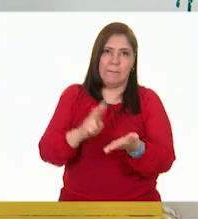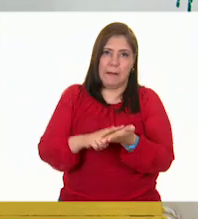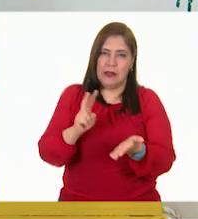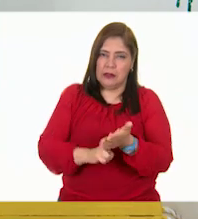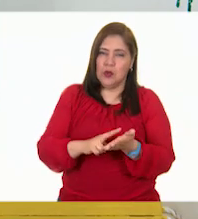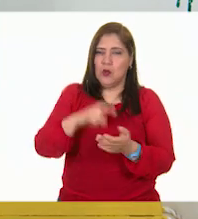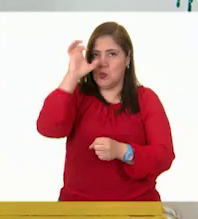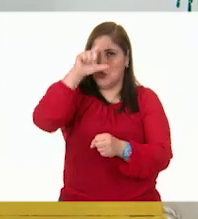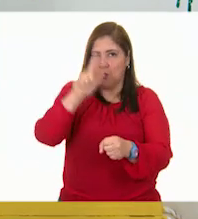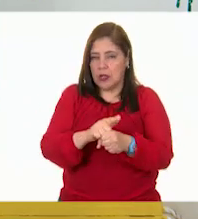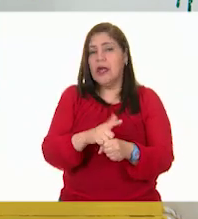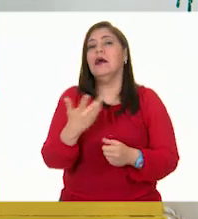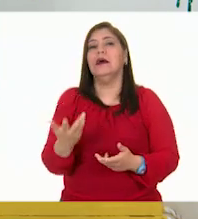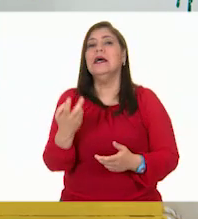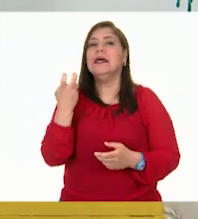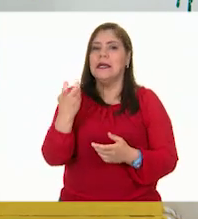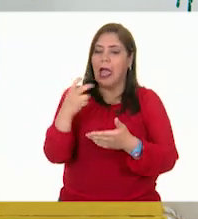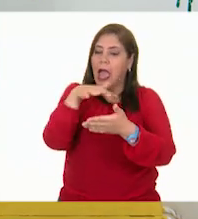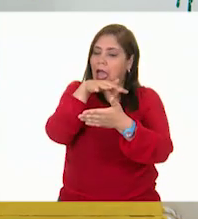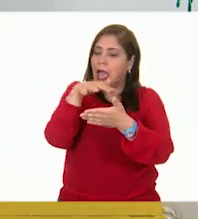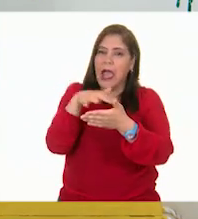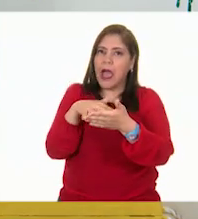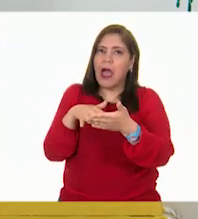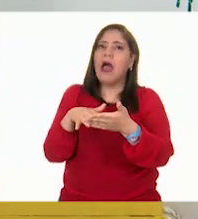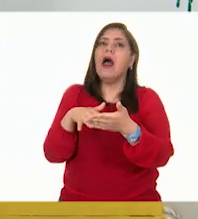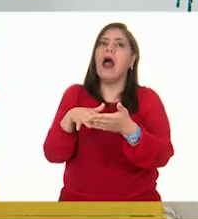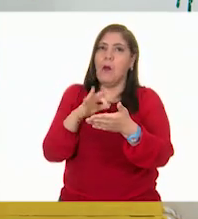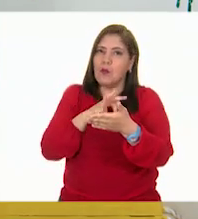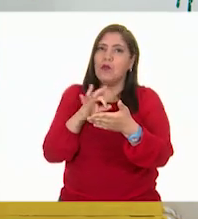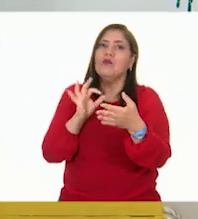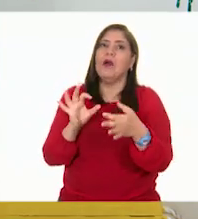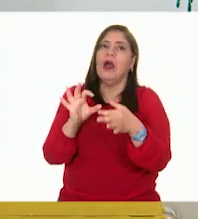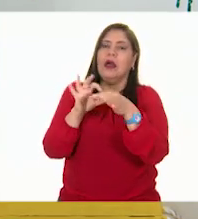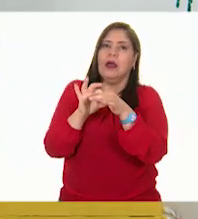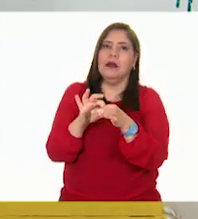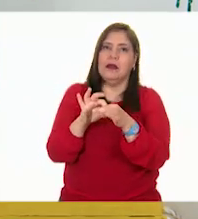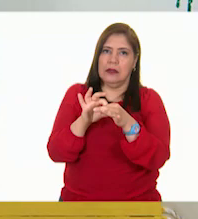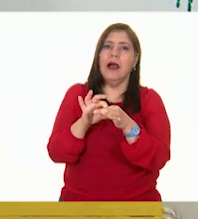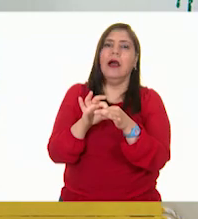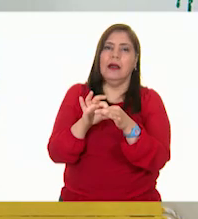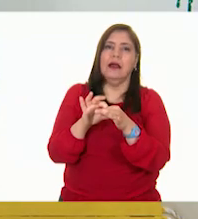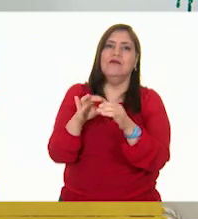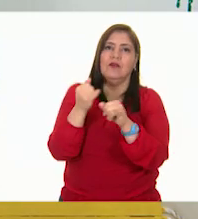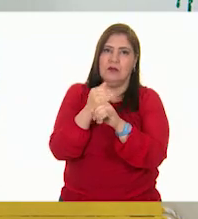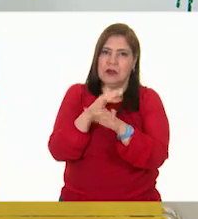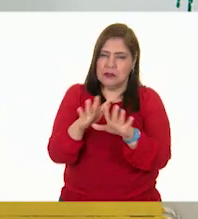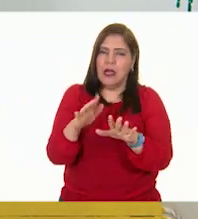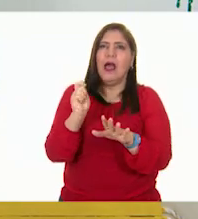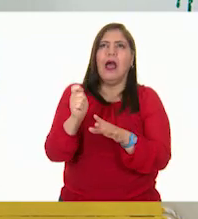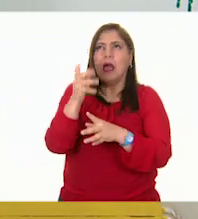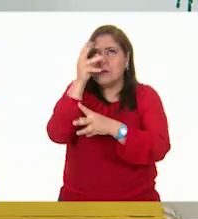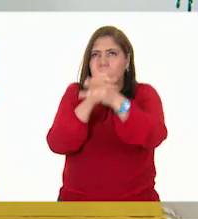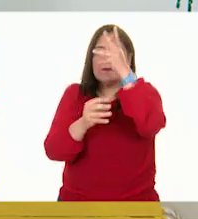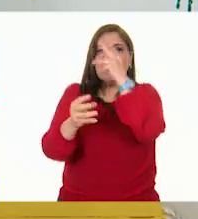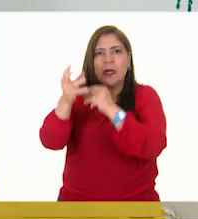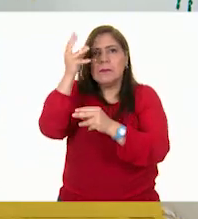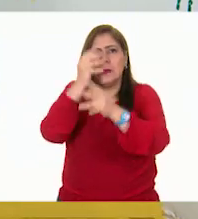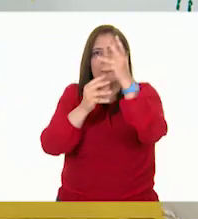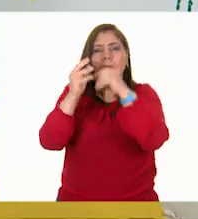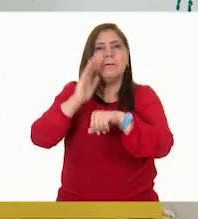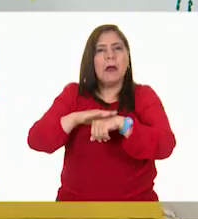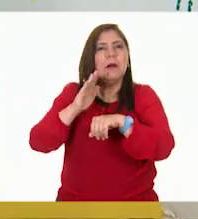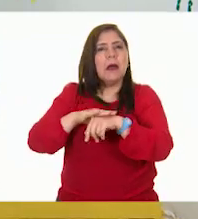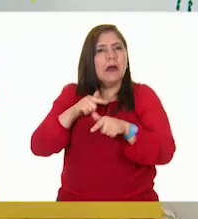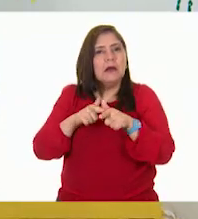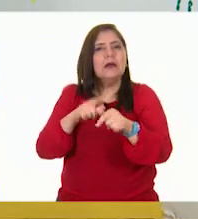Entonces, este texto informativo pues nos va a dar mucho para poder seguir aprendiendo acerca de este tema de las niñas y